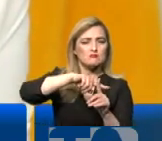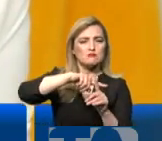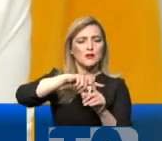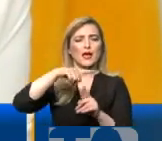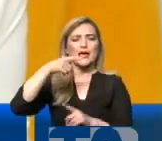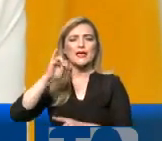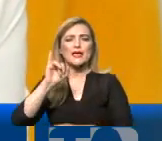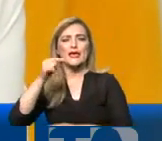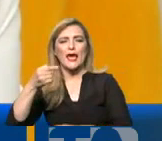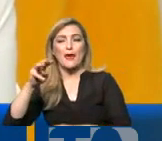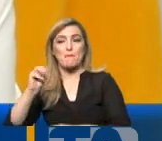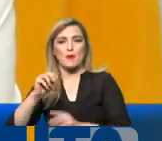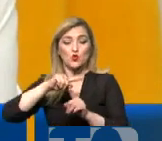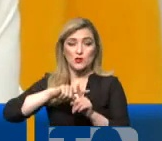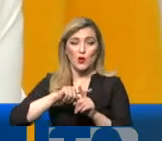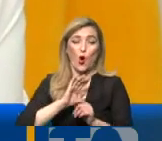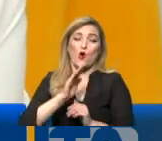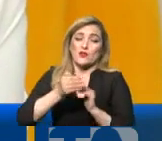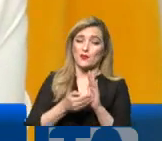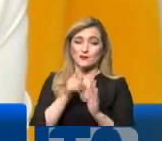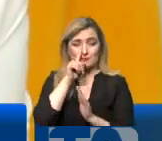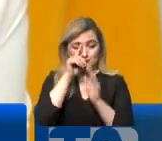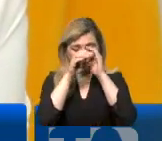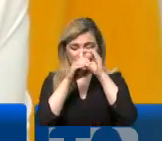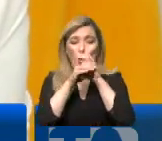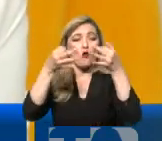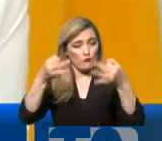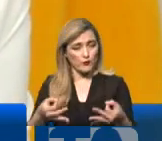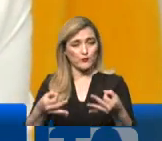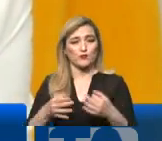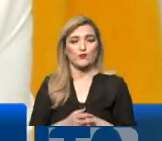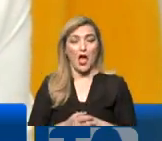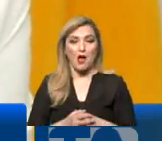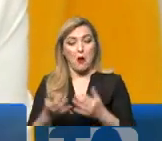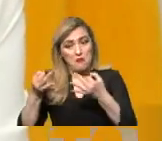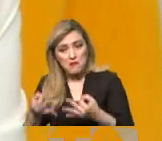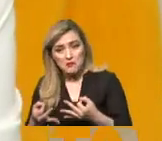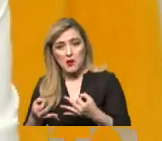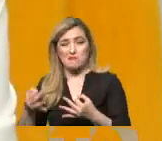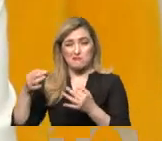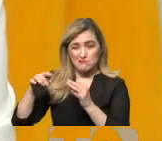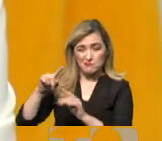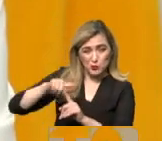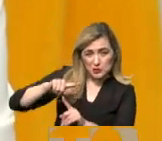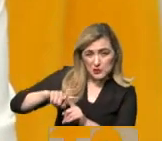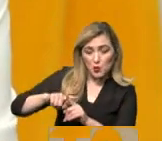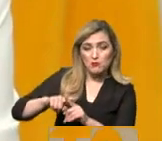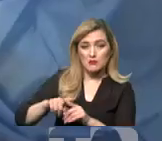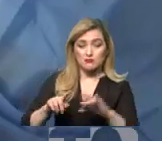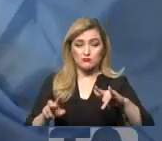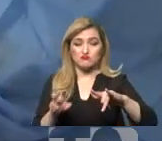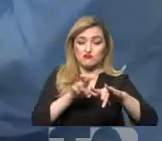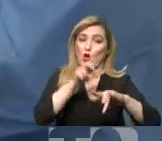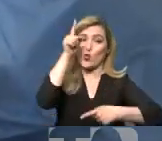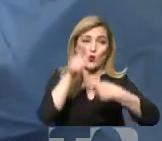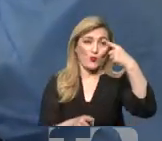gm y tendría que hacerse una prueba de confirmación para poder abordar un vuelo son estas las personas que no podrían abordar un vuelo